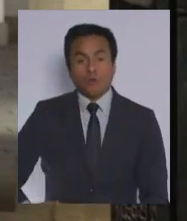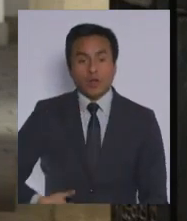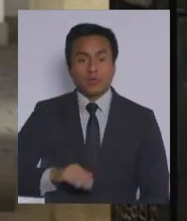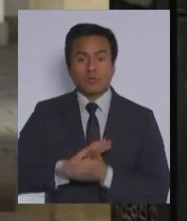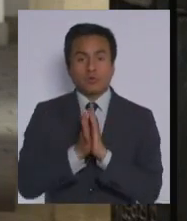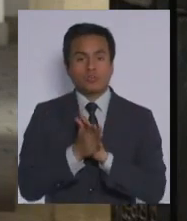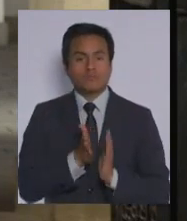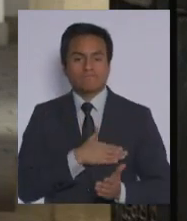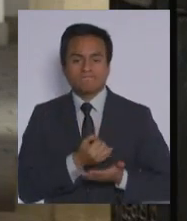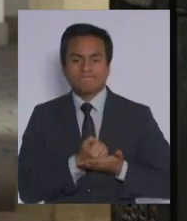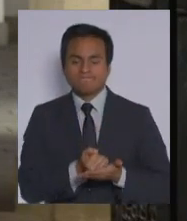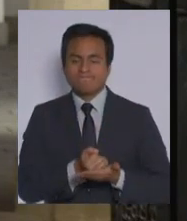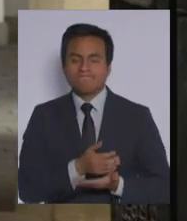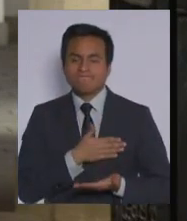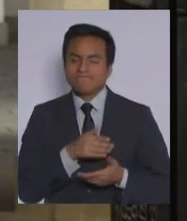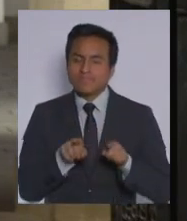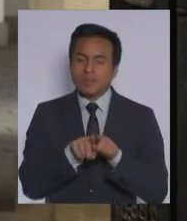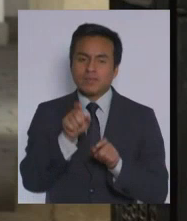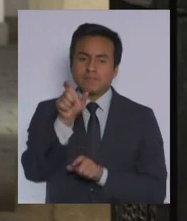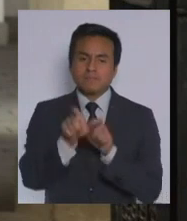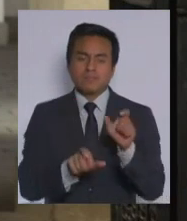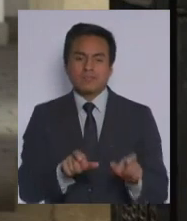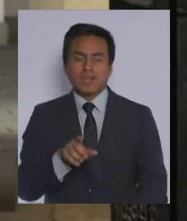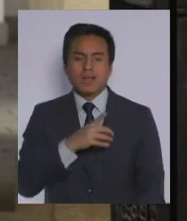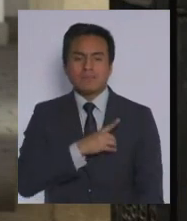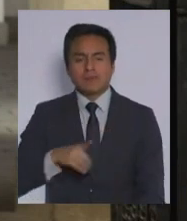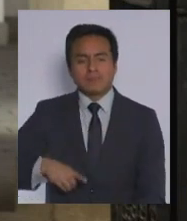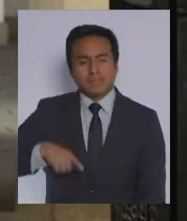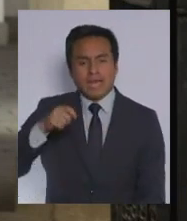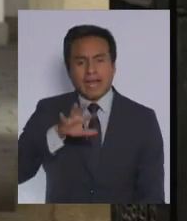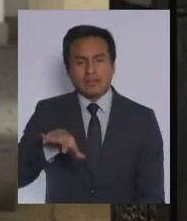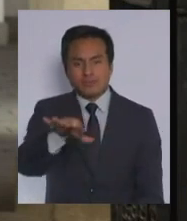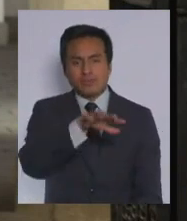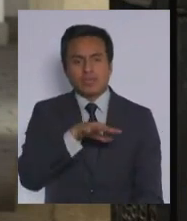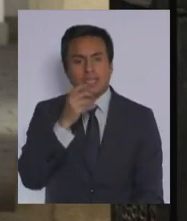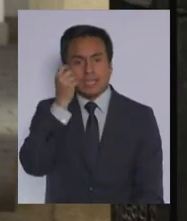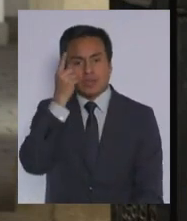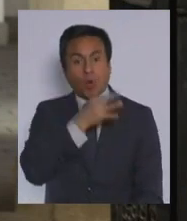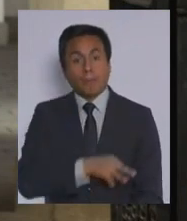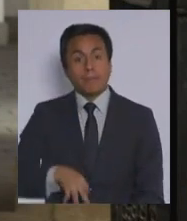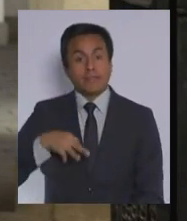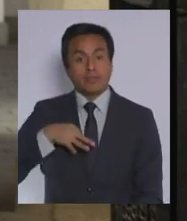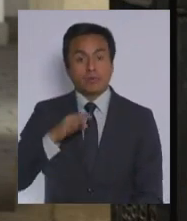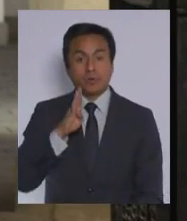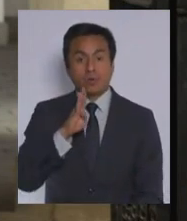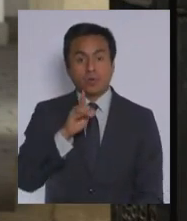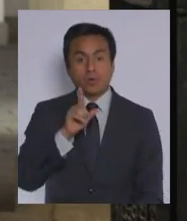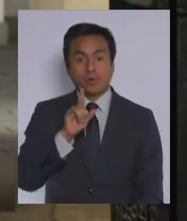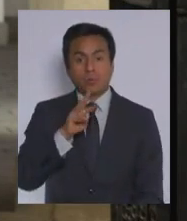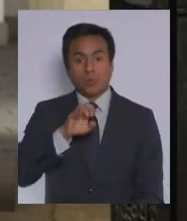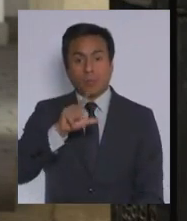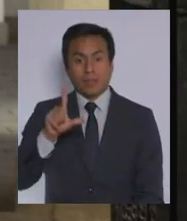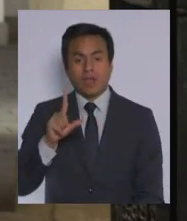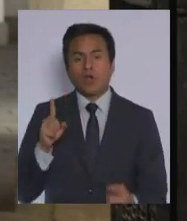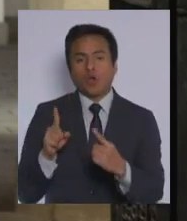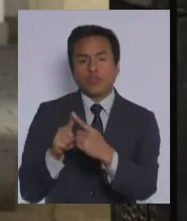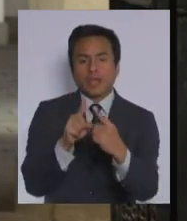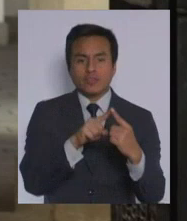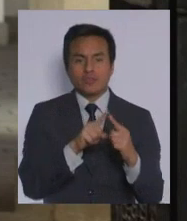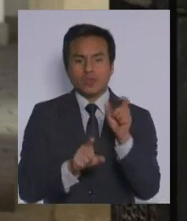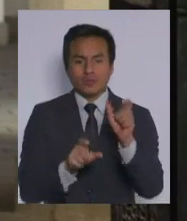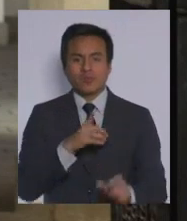toda nuestra solidaridad con aquellos parlamentarios incluso entiendo que el ministro bloom él ya tomó contacto con algunos de ellos